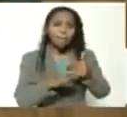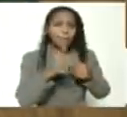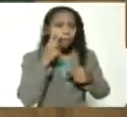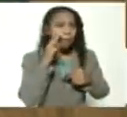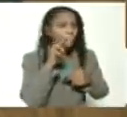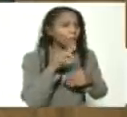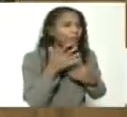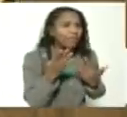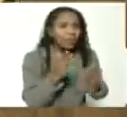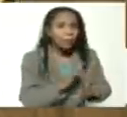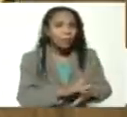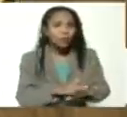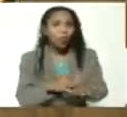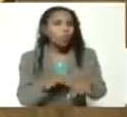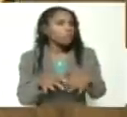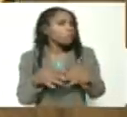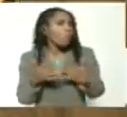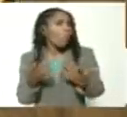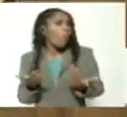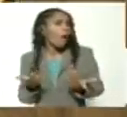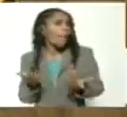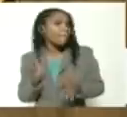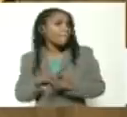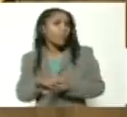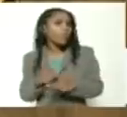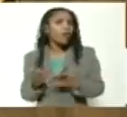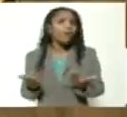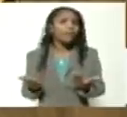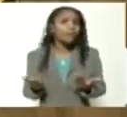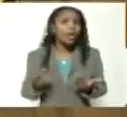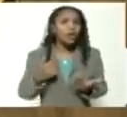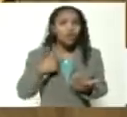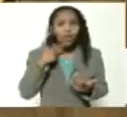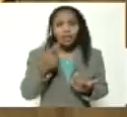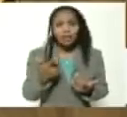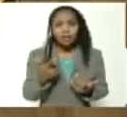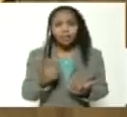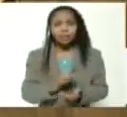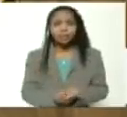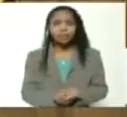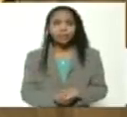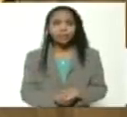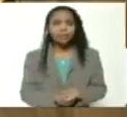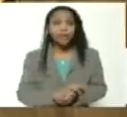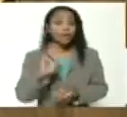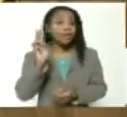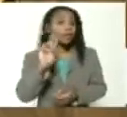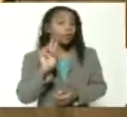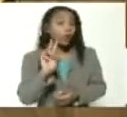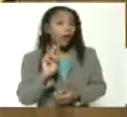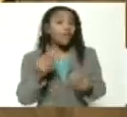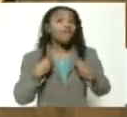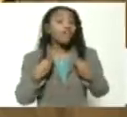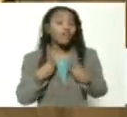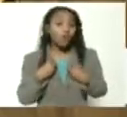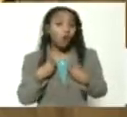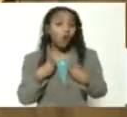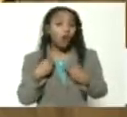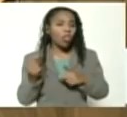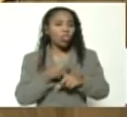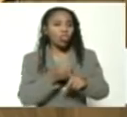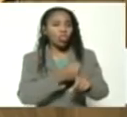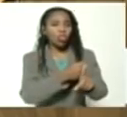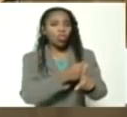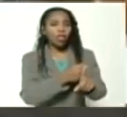¿Cuál es la, yo diría, el doble rasero Venezuela vivió las masacres, como dije,